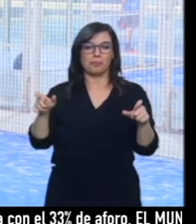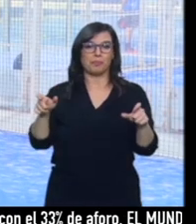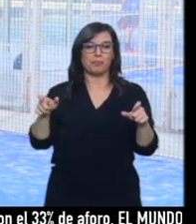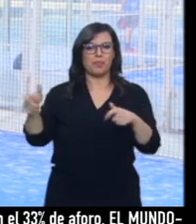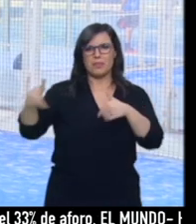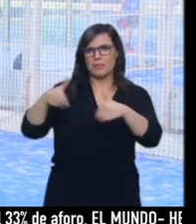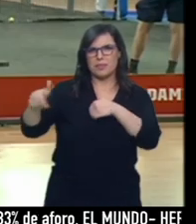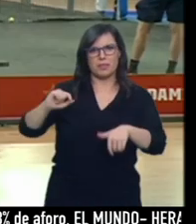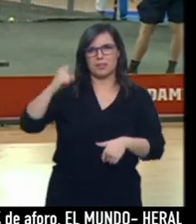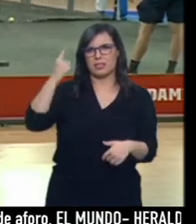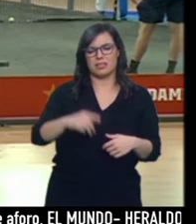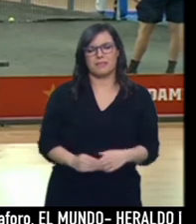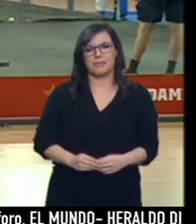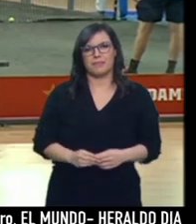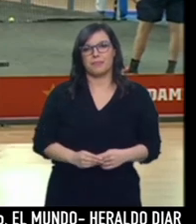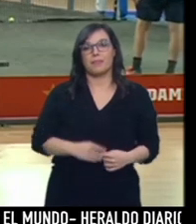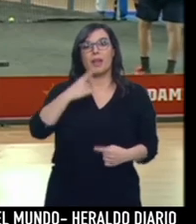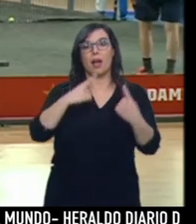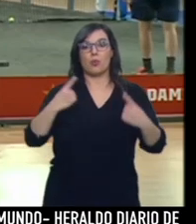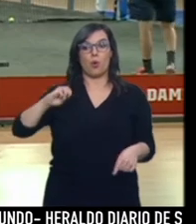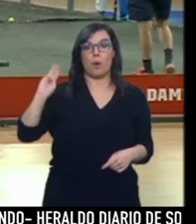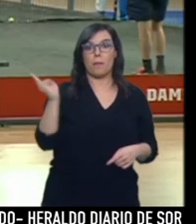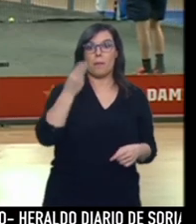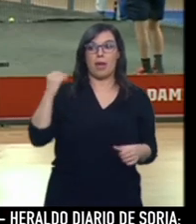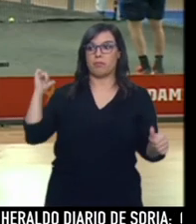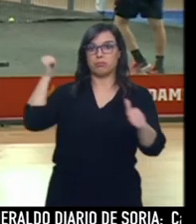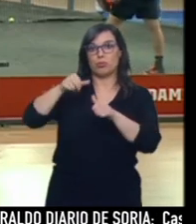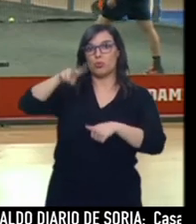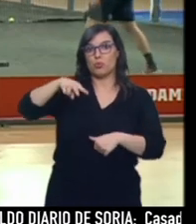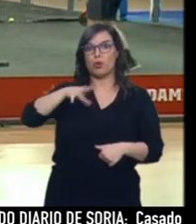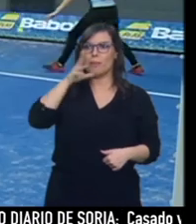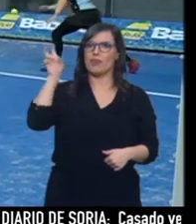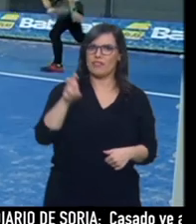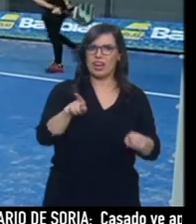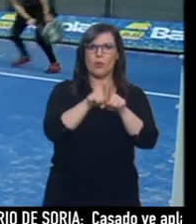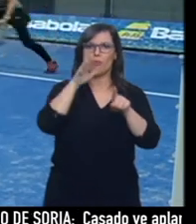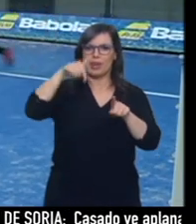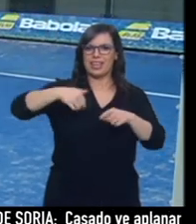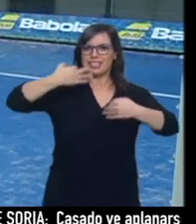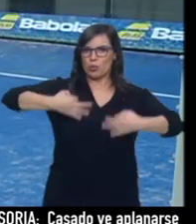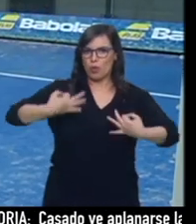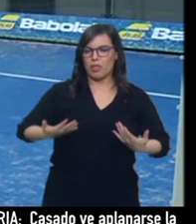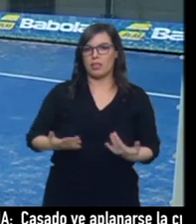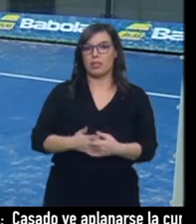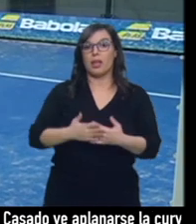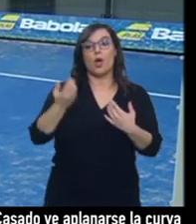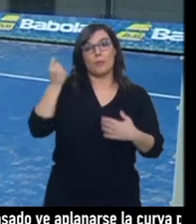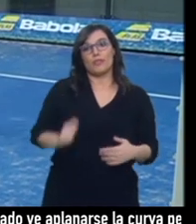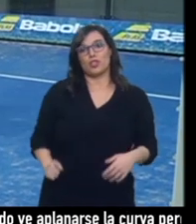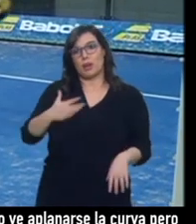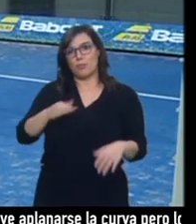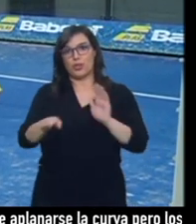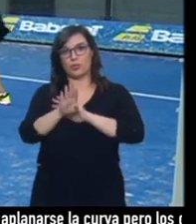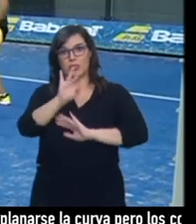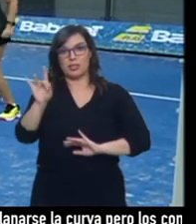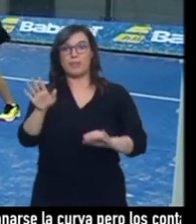de clases hemos tenido. Hay gente que no juega al pádel y viene a jugar porque es un sitio seguro. Aunque los profesionales sí podrán seguir entrenando, la